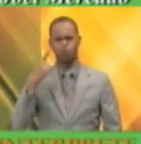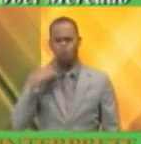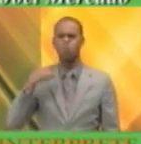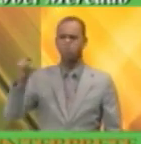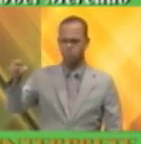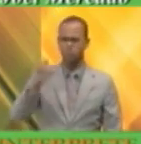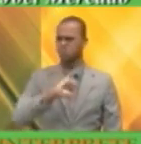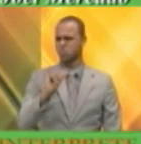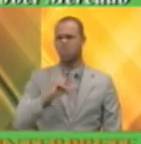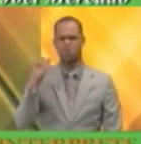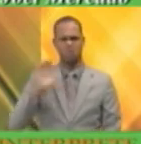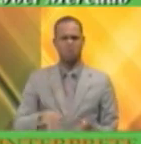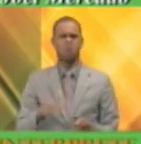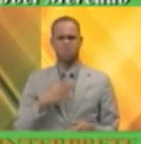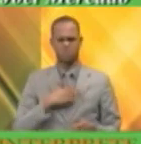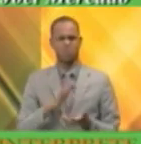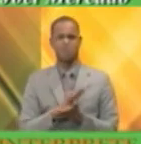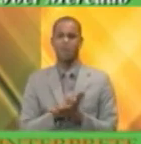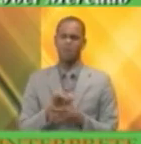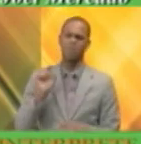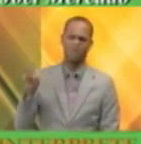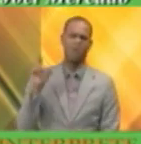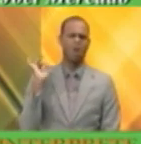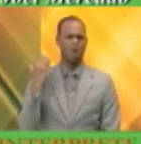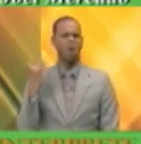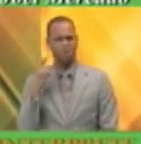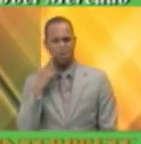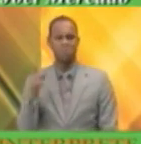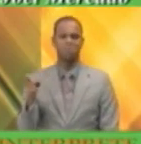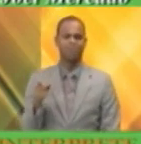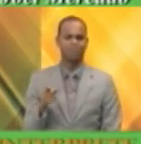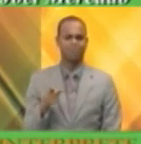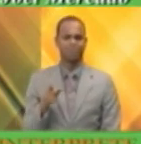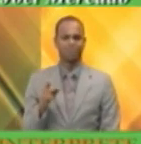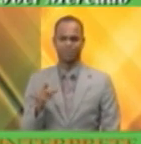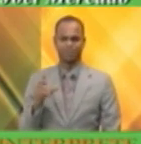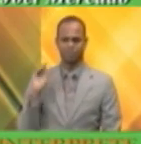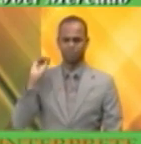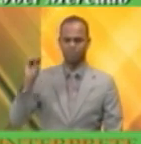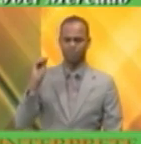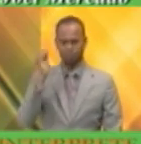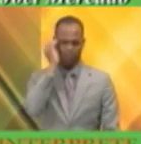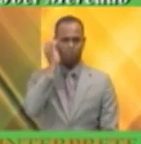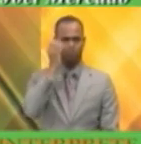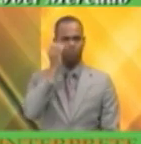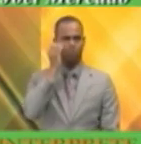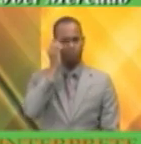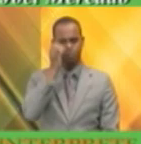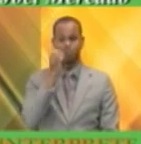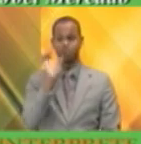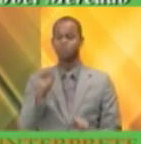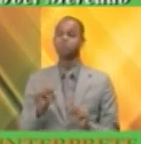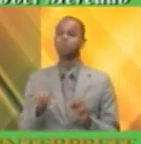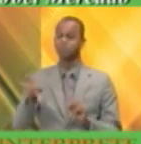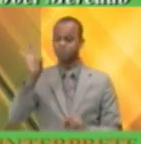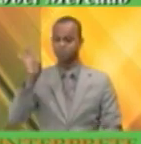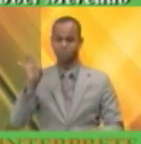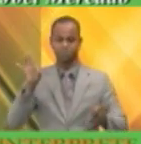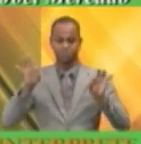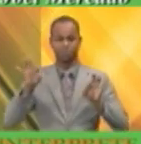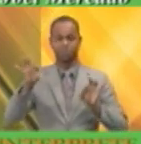como tú jugando en mi escuela. Oíste, y le va sembrando eso y te ayudan a